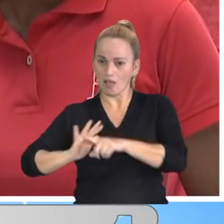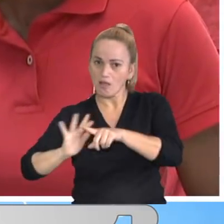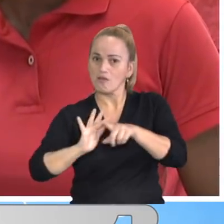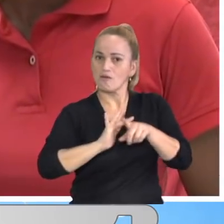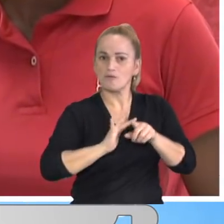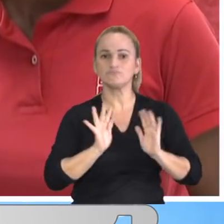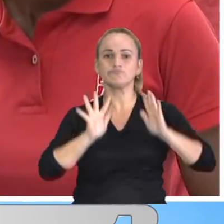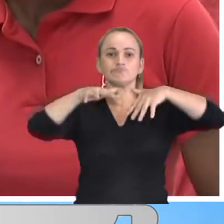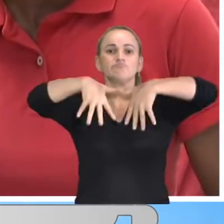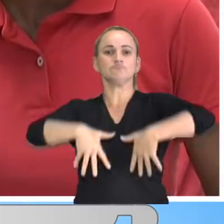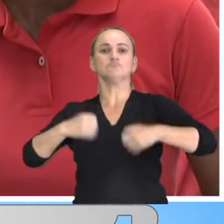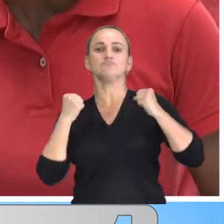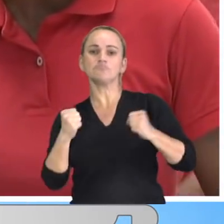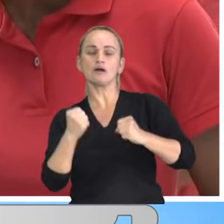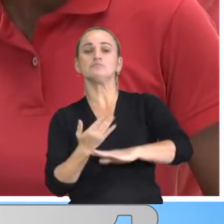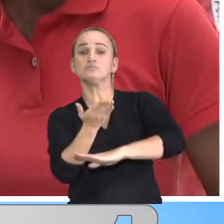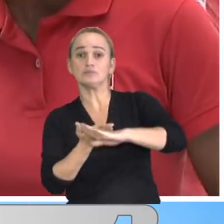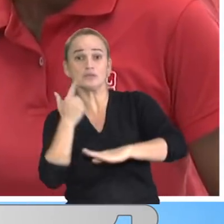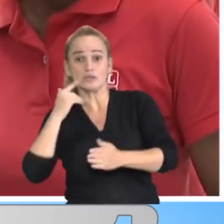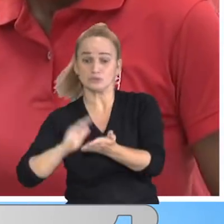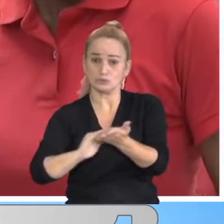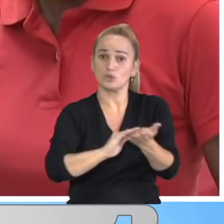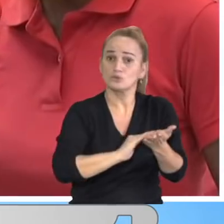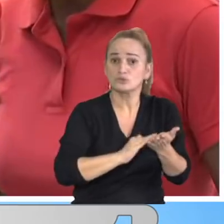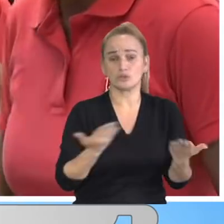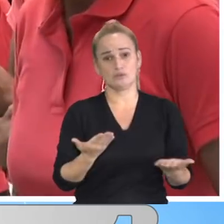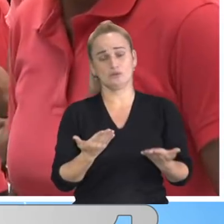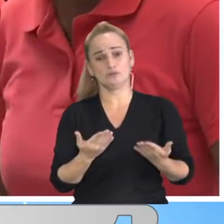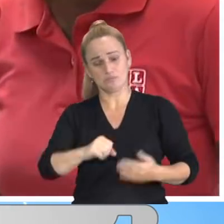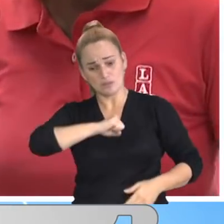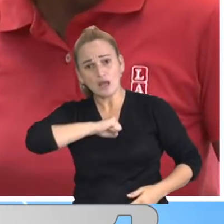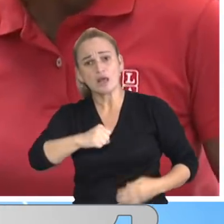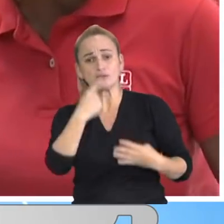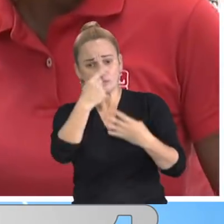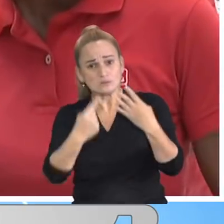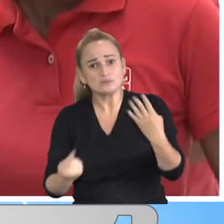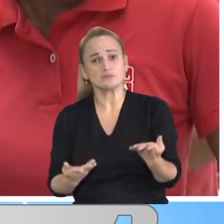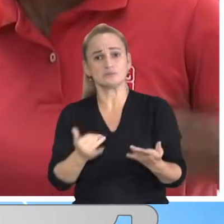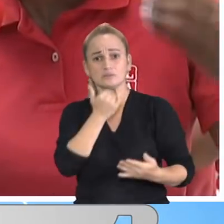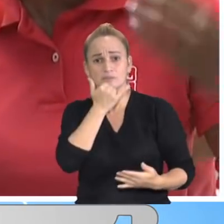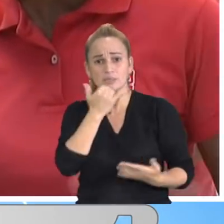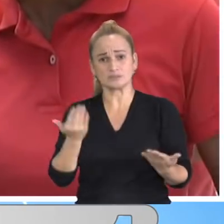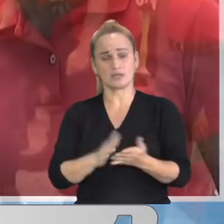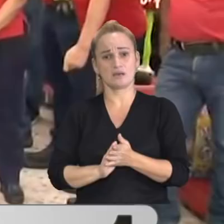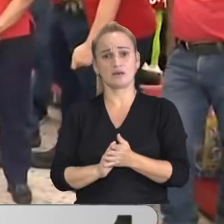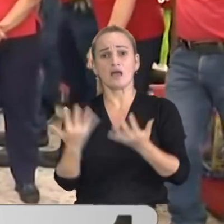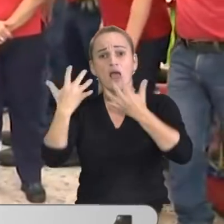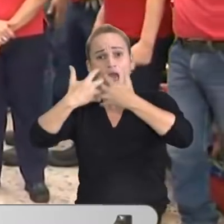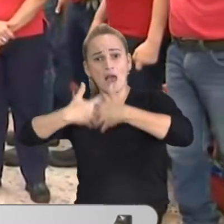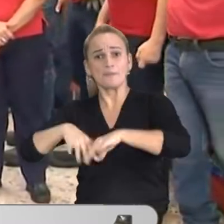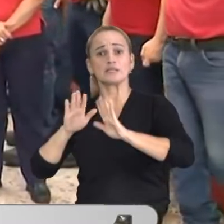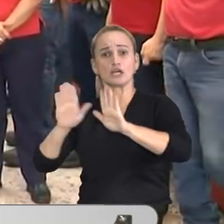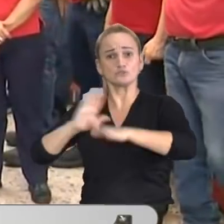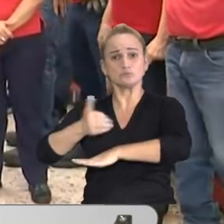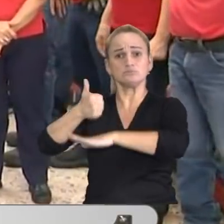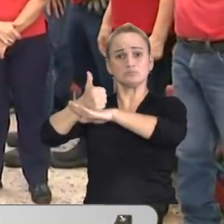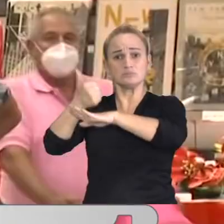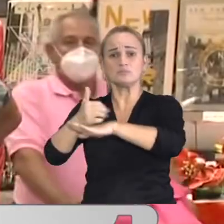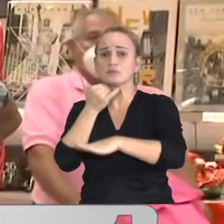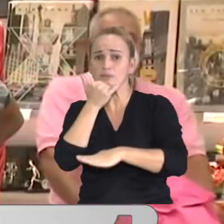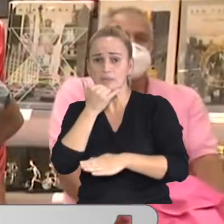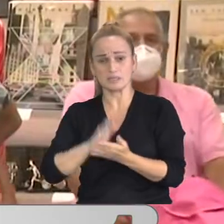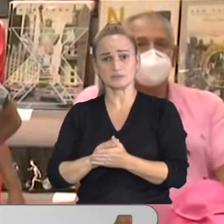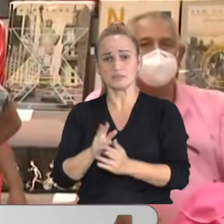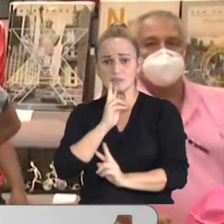implementamos este plantón para que nos den soluciones. Necesitamos que se pronuncie la persona que esté encargada y que